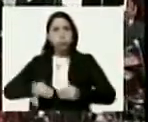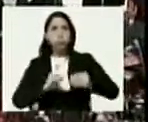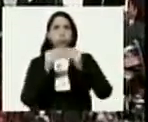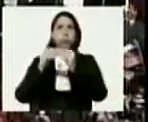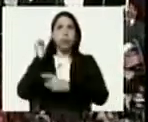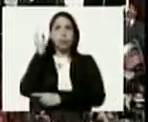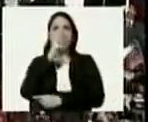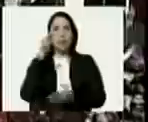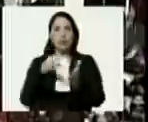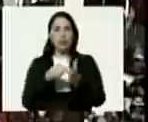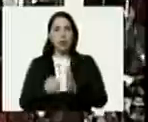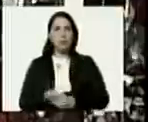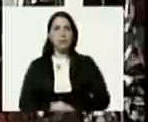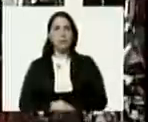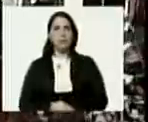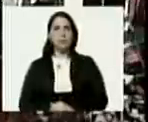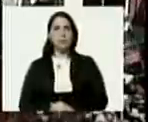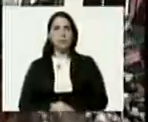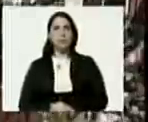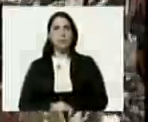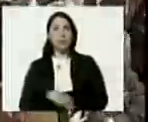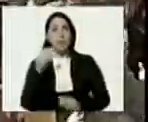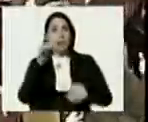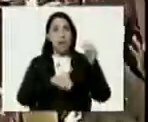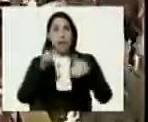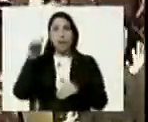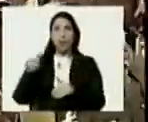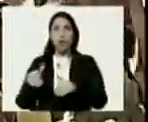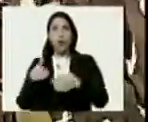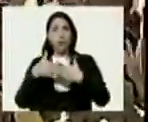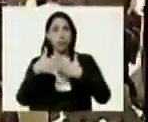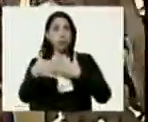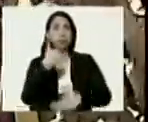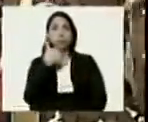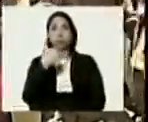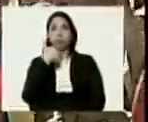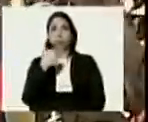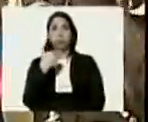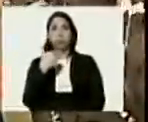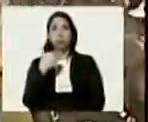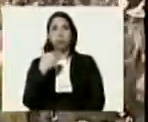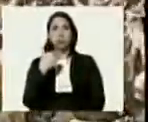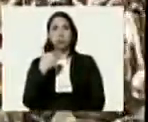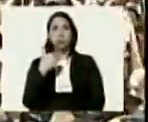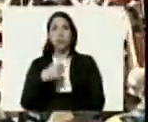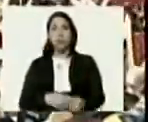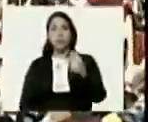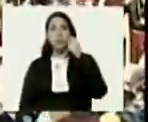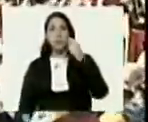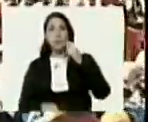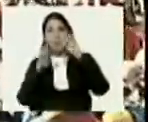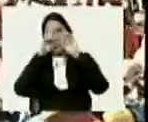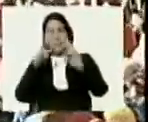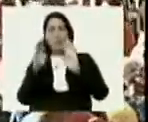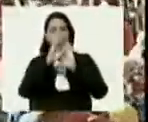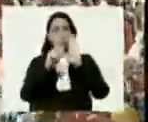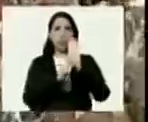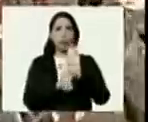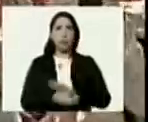Nacional en las elecciones próximas constitucionales.